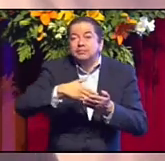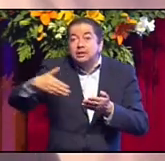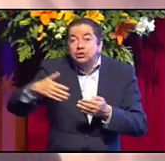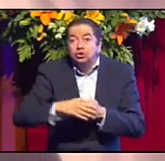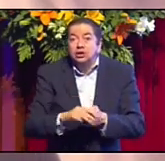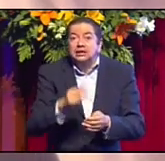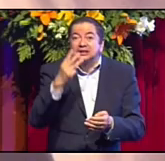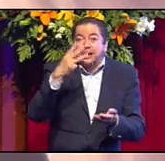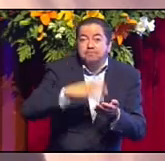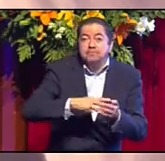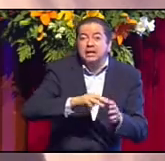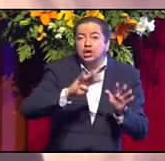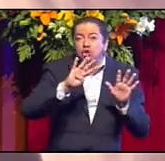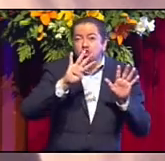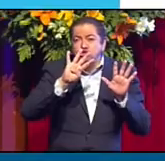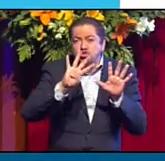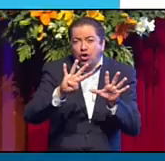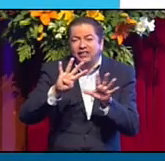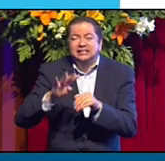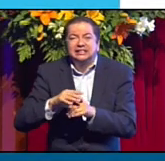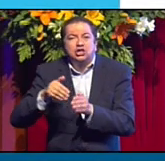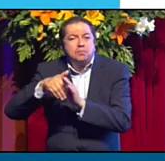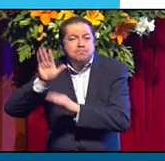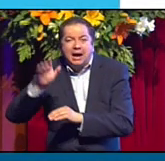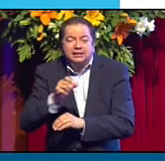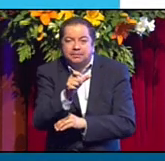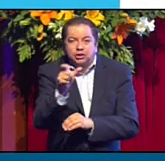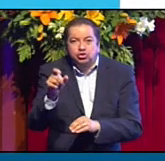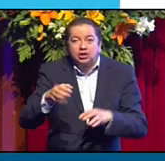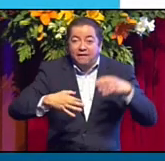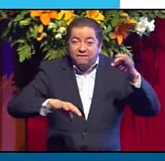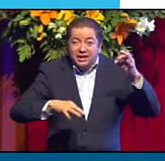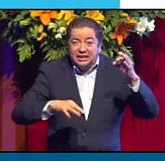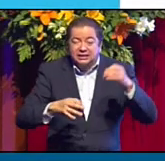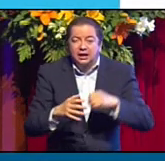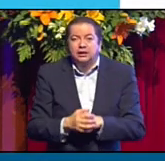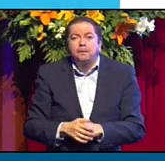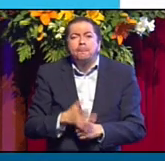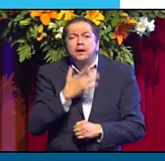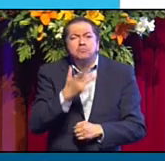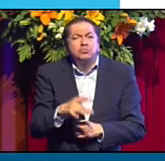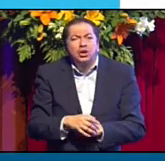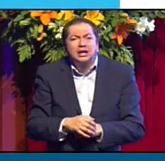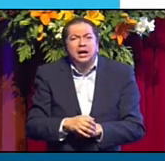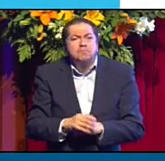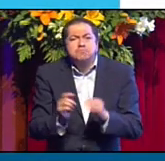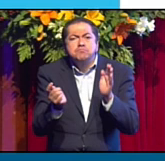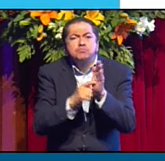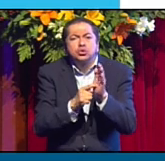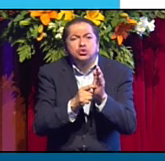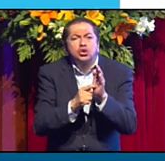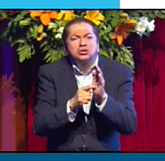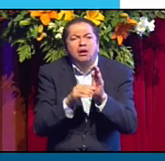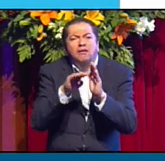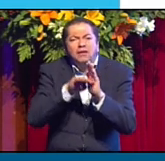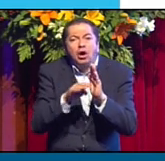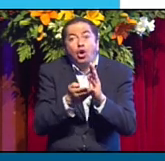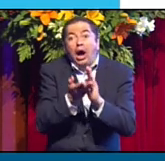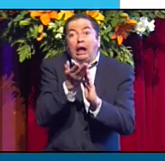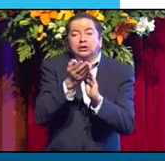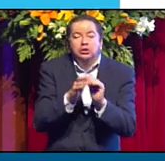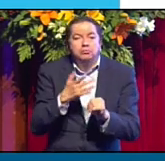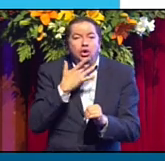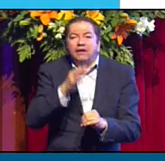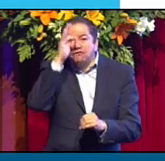son 3.979 fichas tramitadas. Ahí cuando nos dicen, ¿y por qué me salió tal puntaje? Nuestras funcionarias lo único que